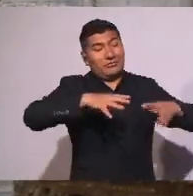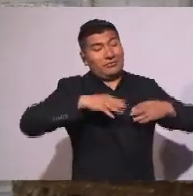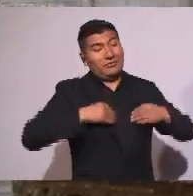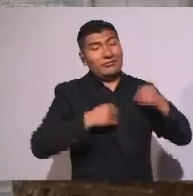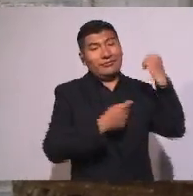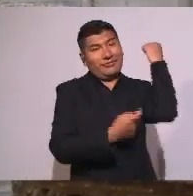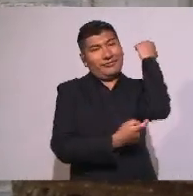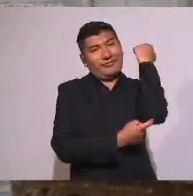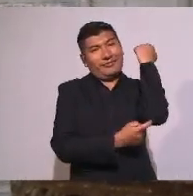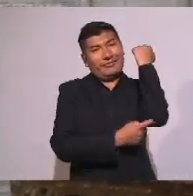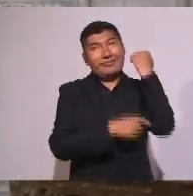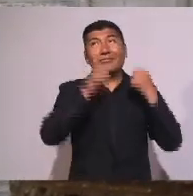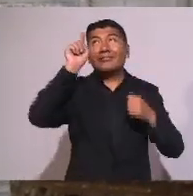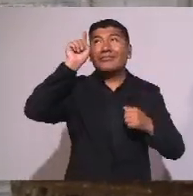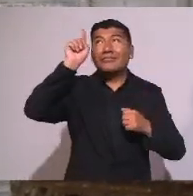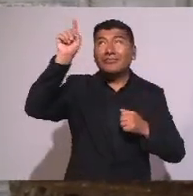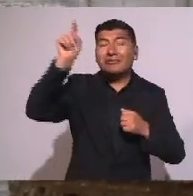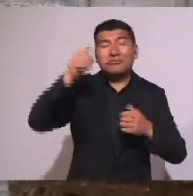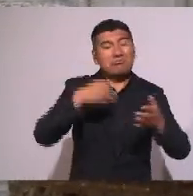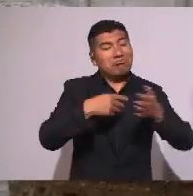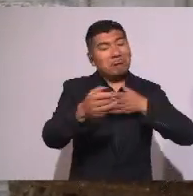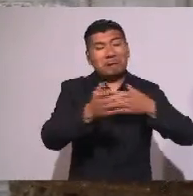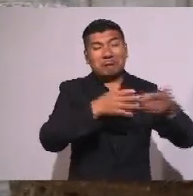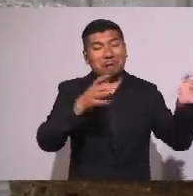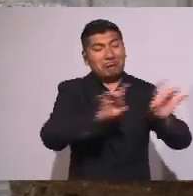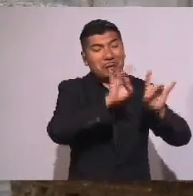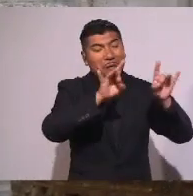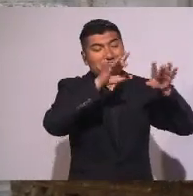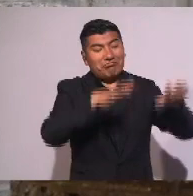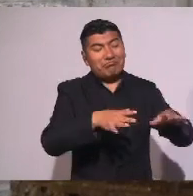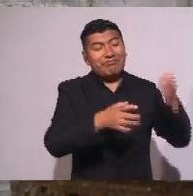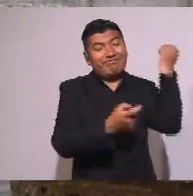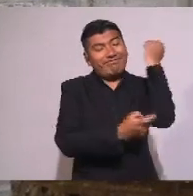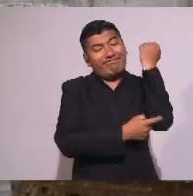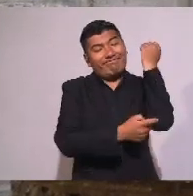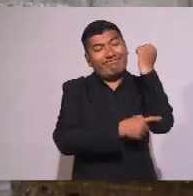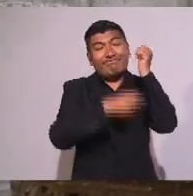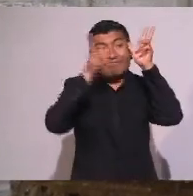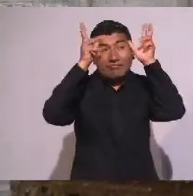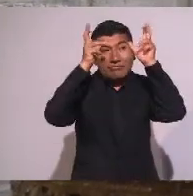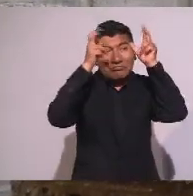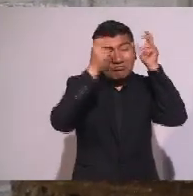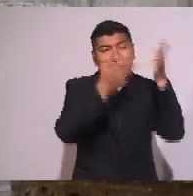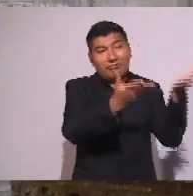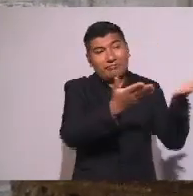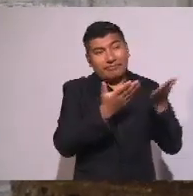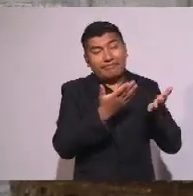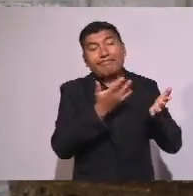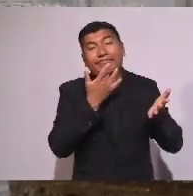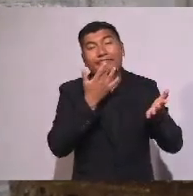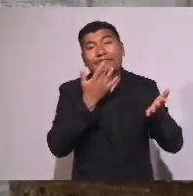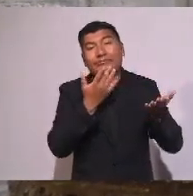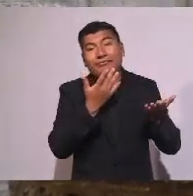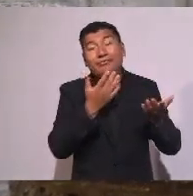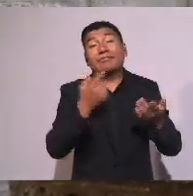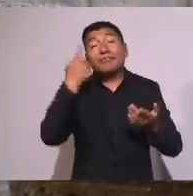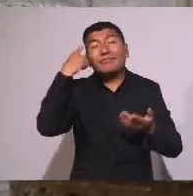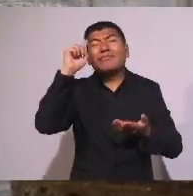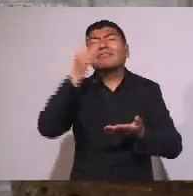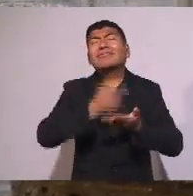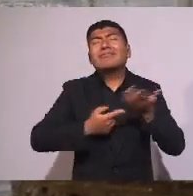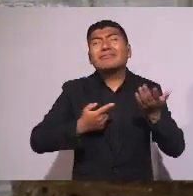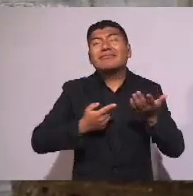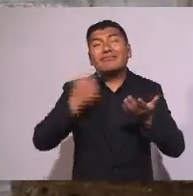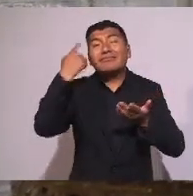tentaciones, Él acepta ser tentado por el demonio. ¿Para qué?